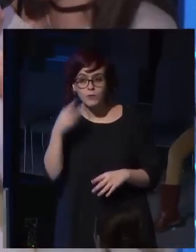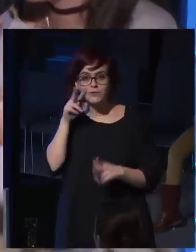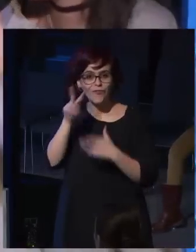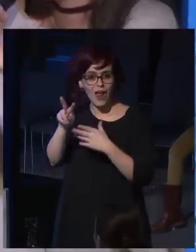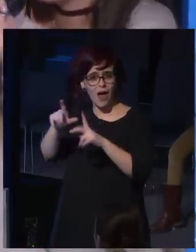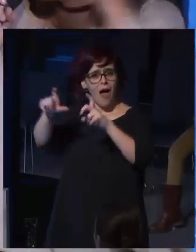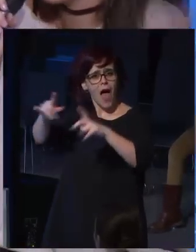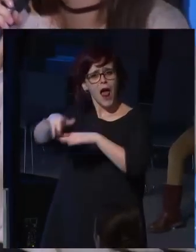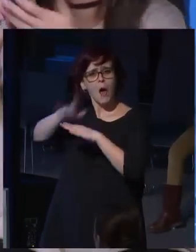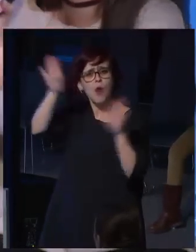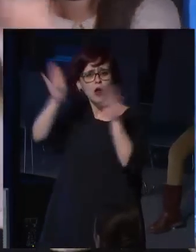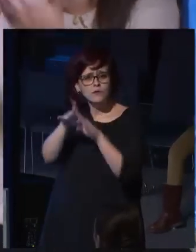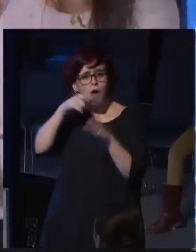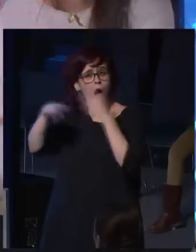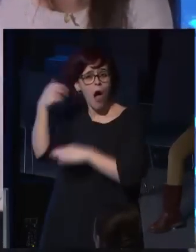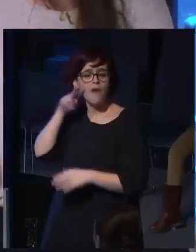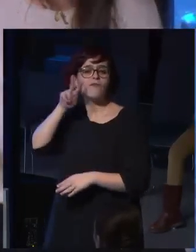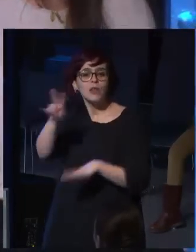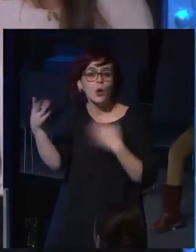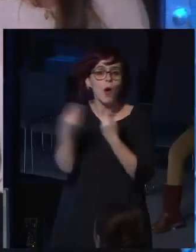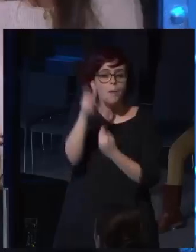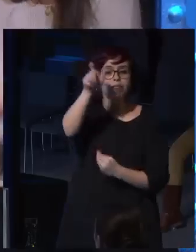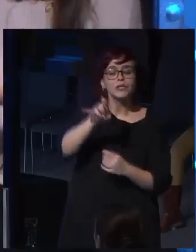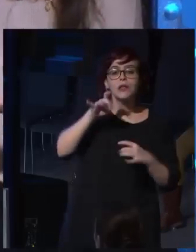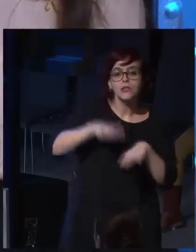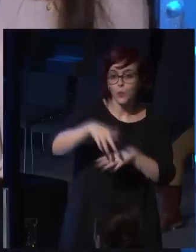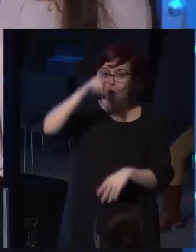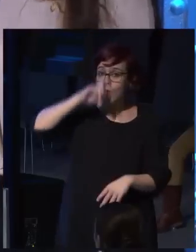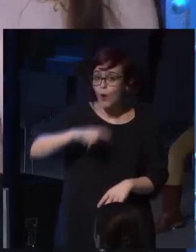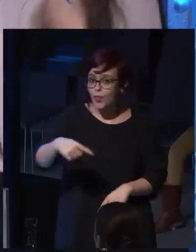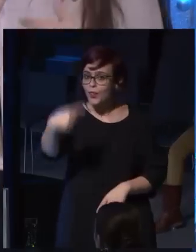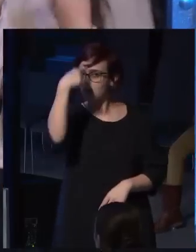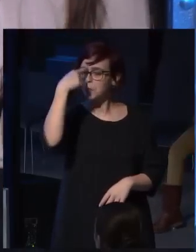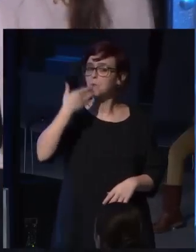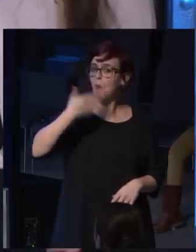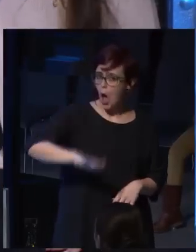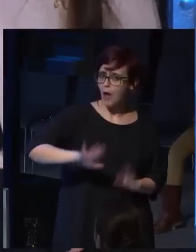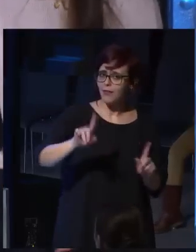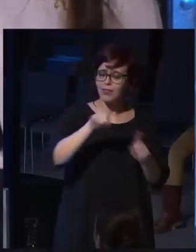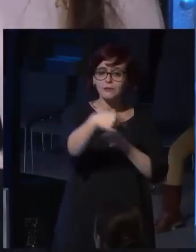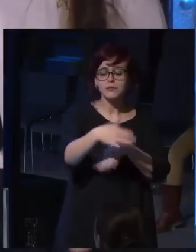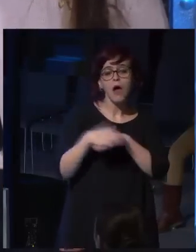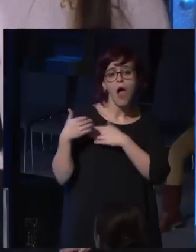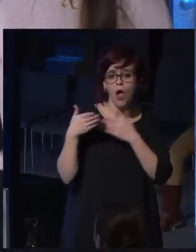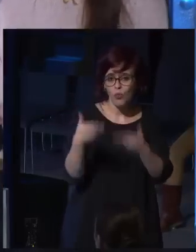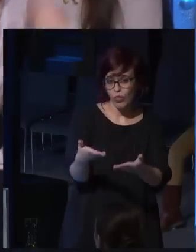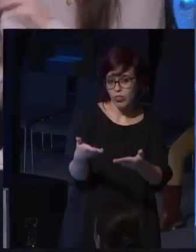ves es esa noche que estaba no sé dónde viendo con no sé quién. O sea, es un recuerdo como muy guay y además sabes que estás ayudando